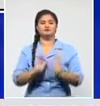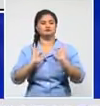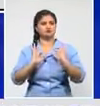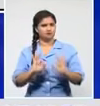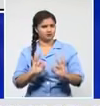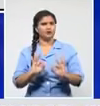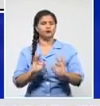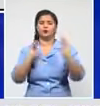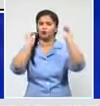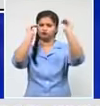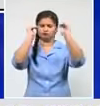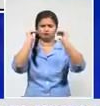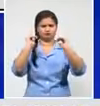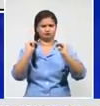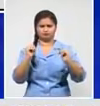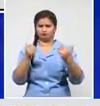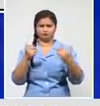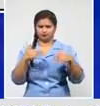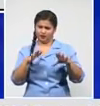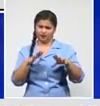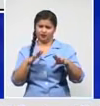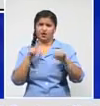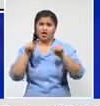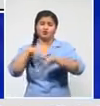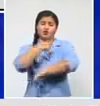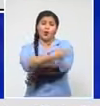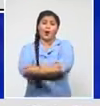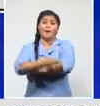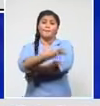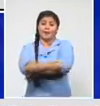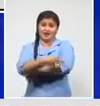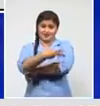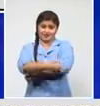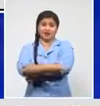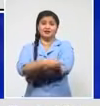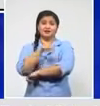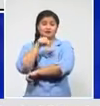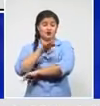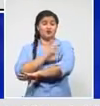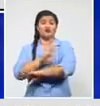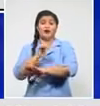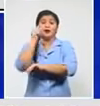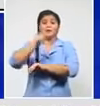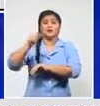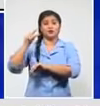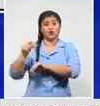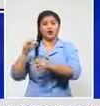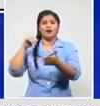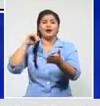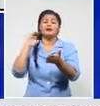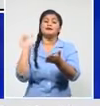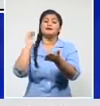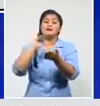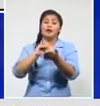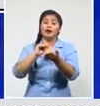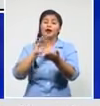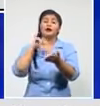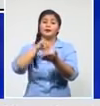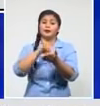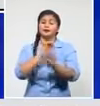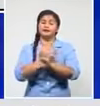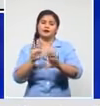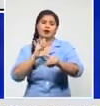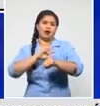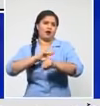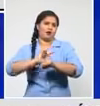Alemania. Como ustedes ven, con una diversidad de países y que en algunas ocasiones tiene que ver con